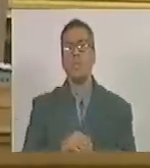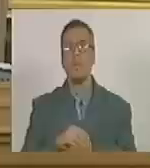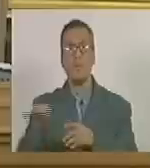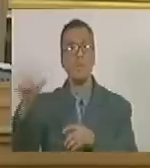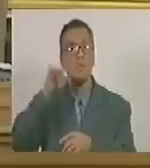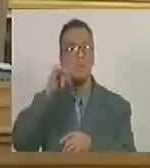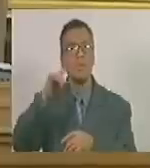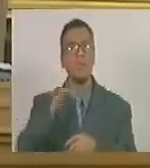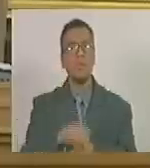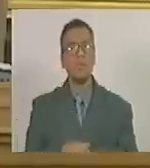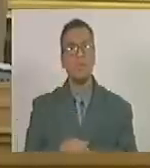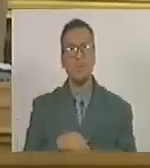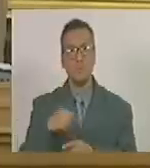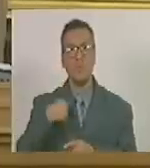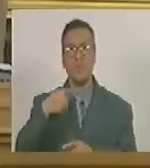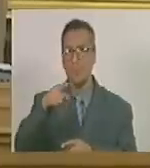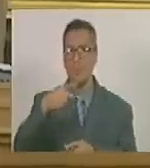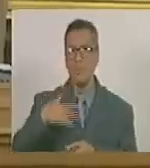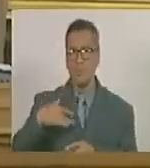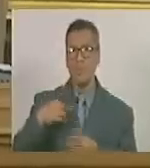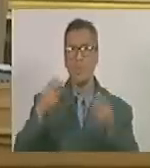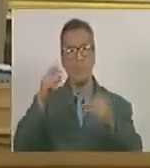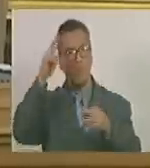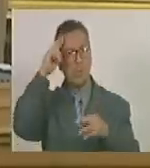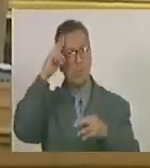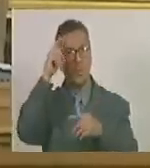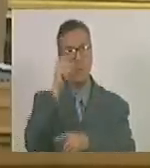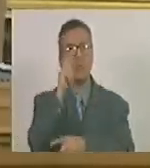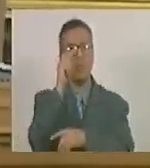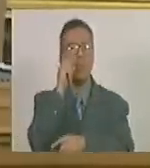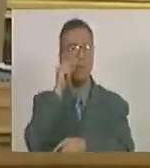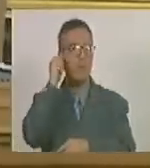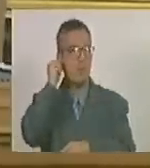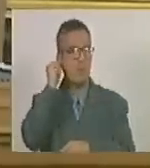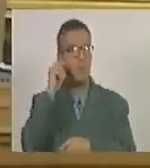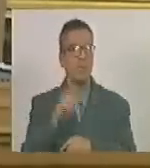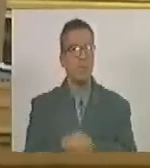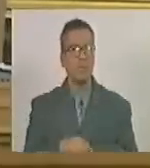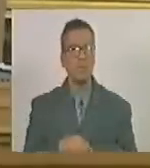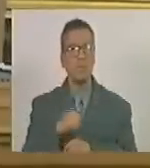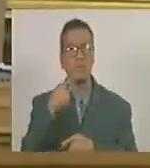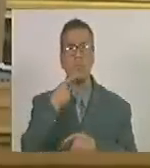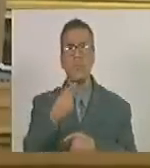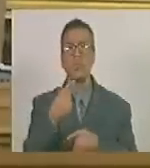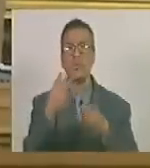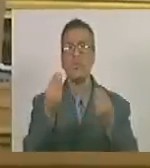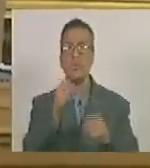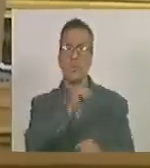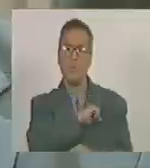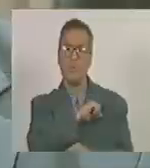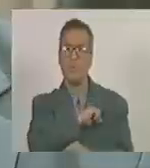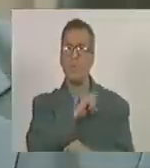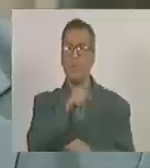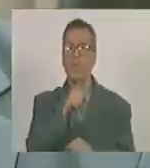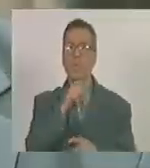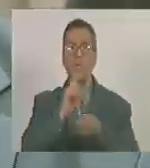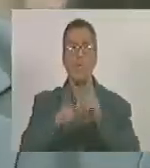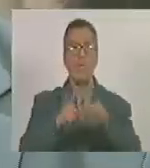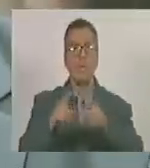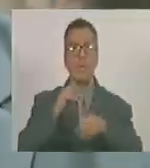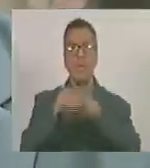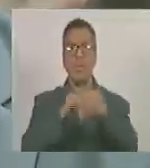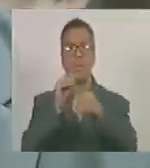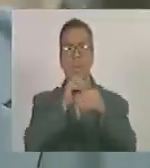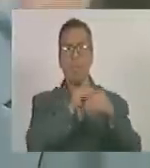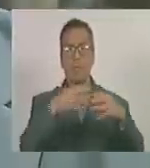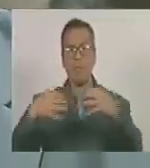denunciar. Yo siento, con todo respeto, diputadas y diputados, que hemos sido muy tibios con aquellos que han